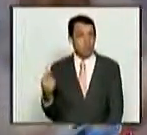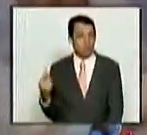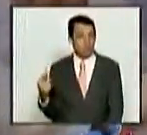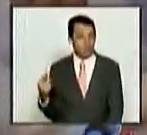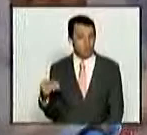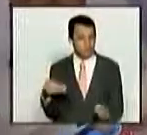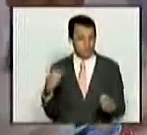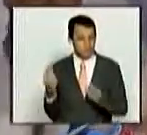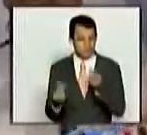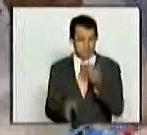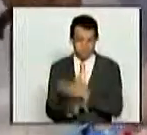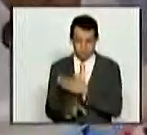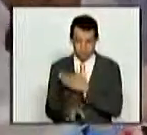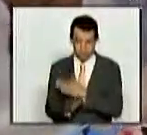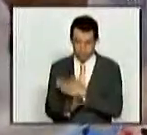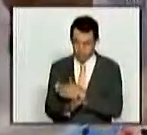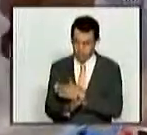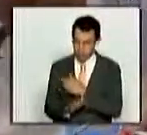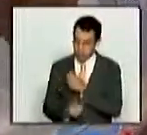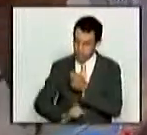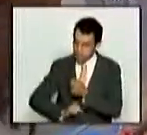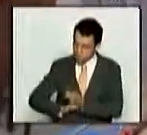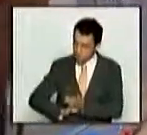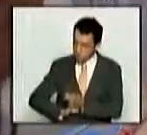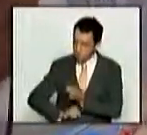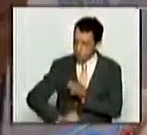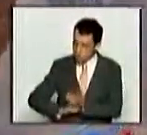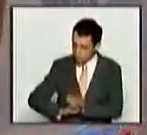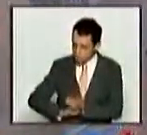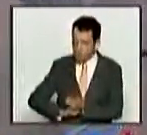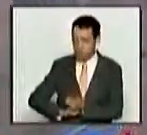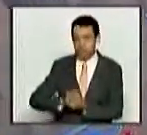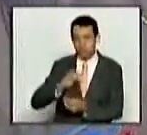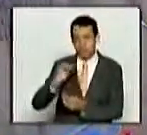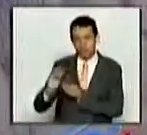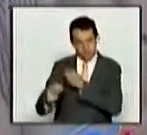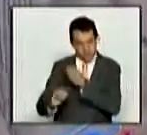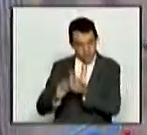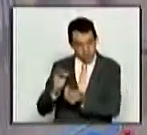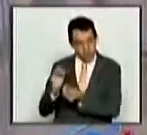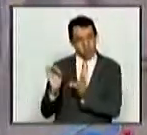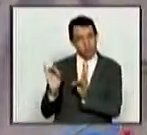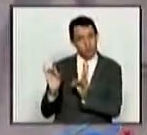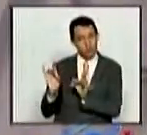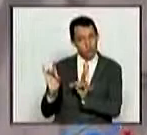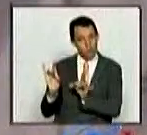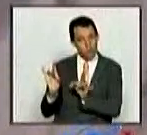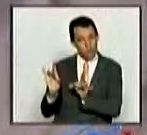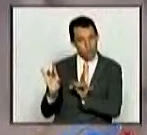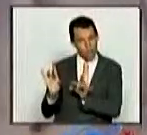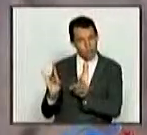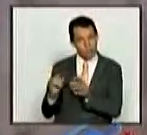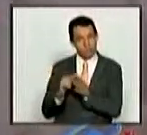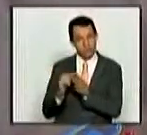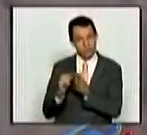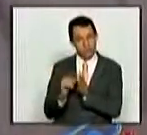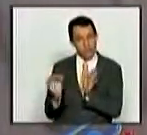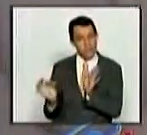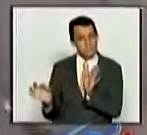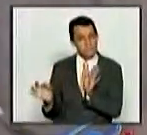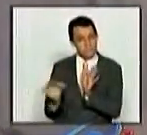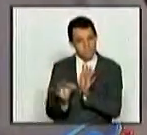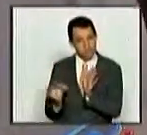a continuar apoyando en el proceso con relación al dolor lumbar. Vamos a iniciar primero con unas agujitas de acupuntura